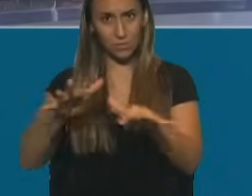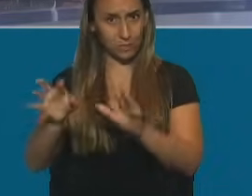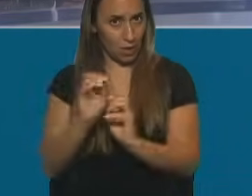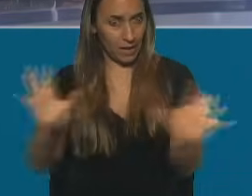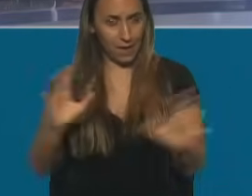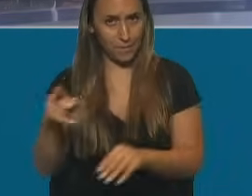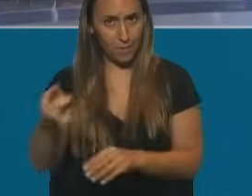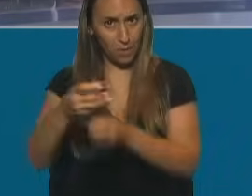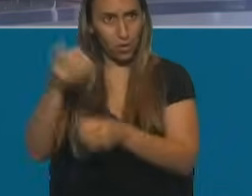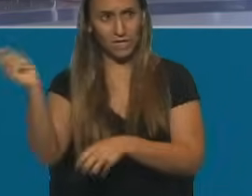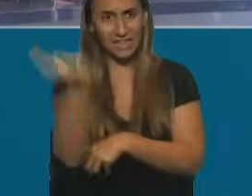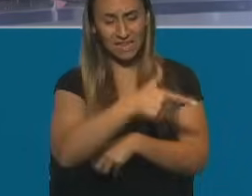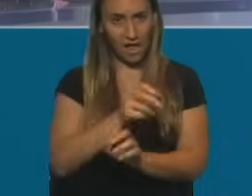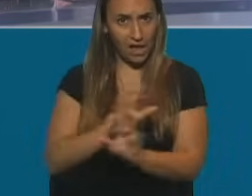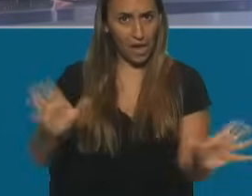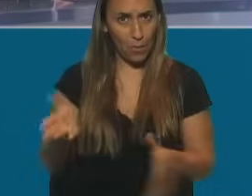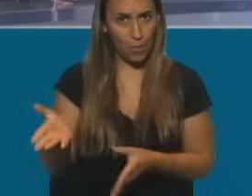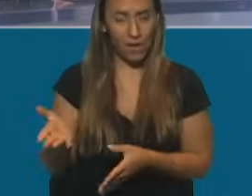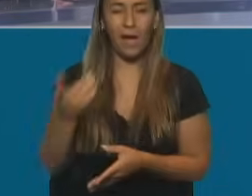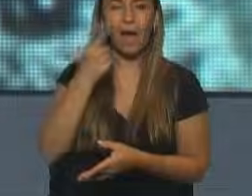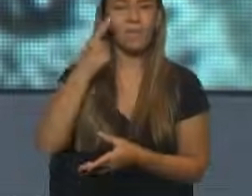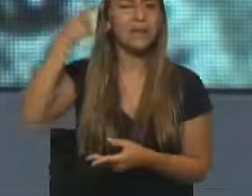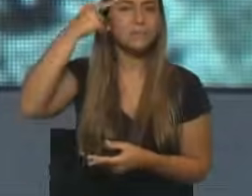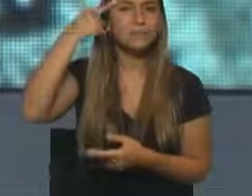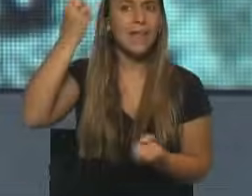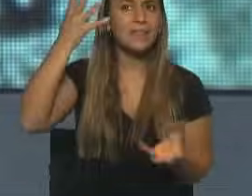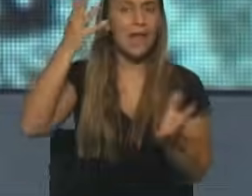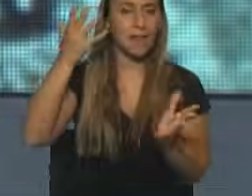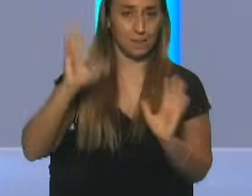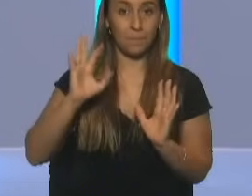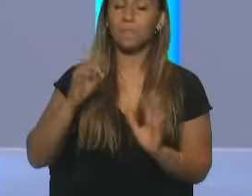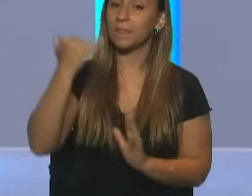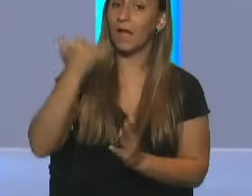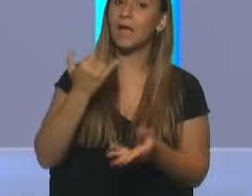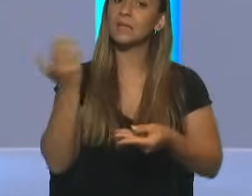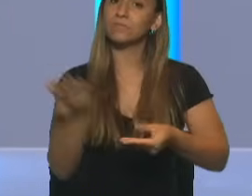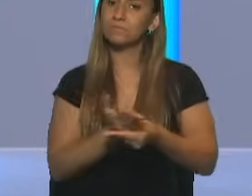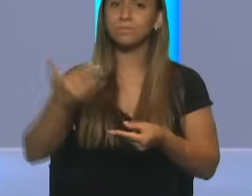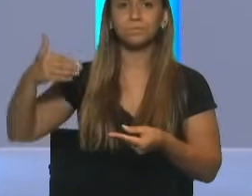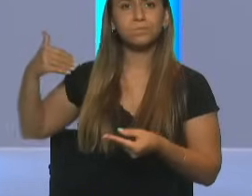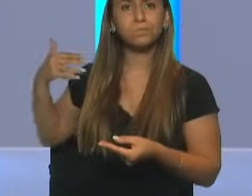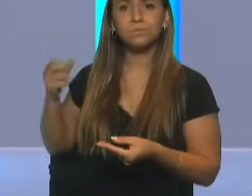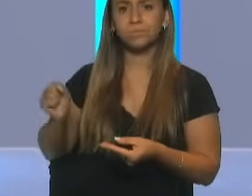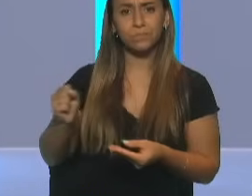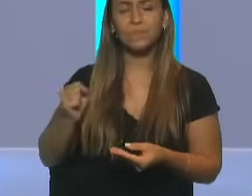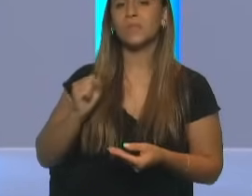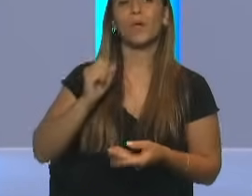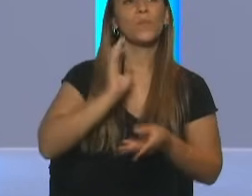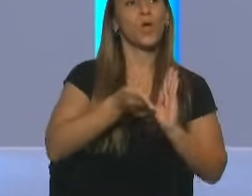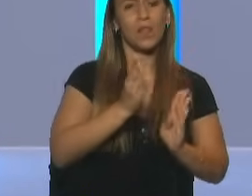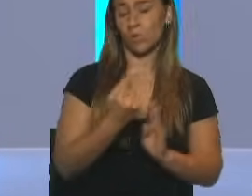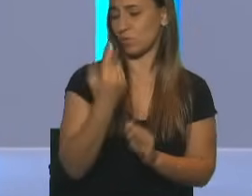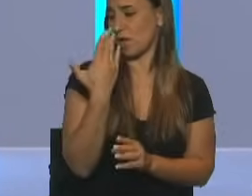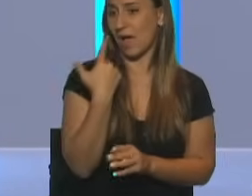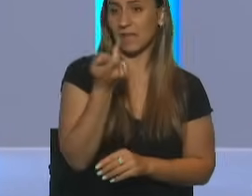hecho que había cometido. ¿Tiene antecedentes? Tiene algunos episodios anteriores de violencia, uno de ellos